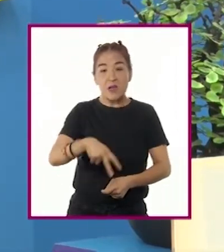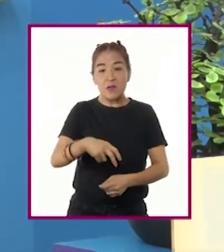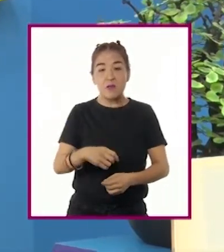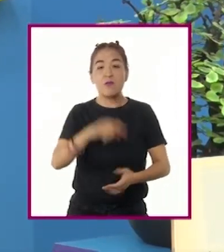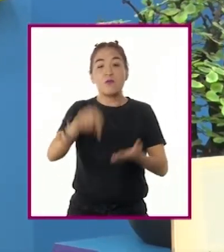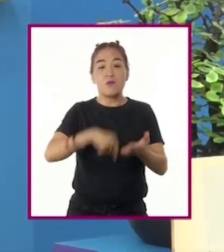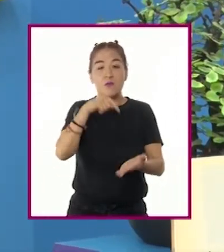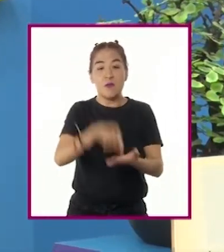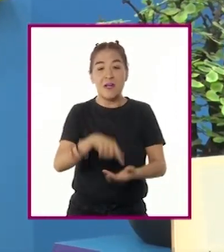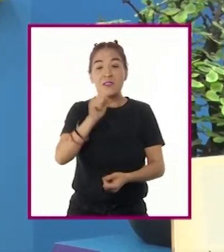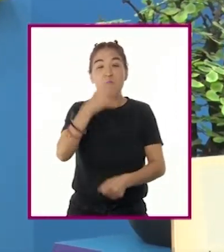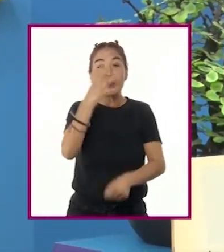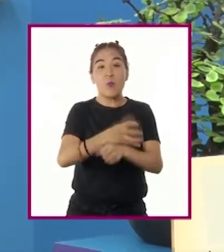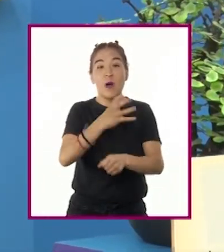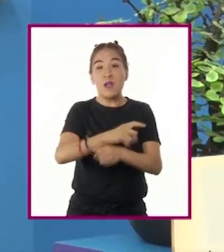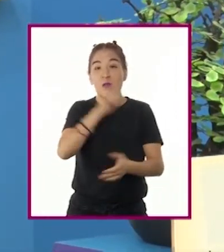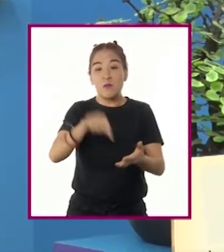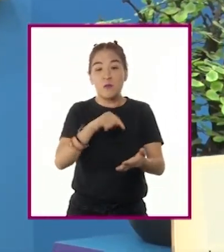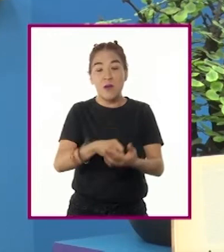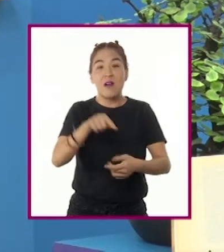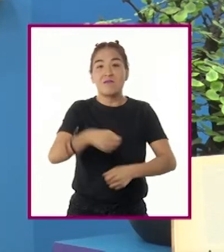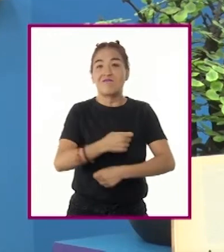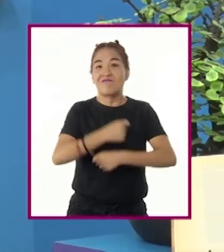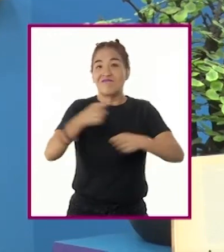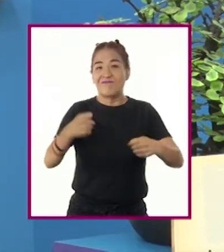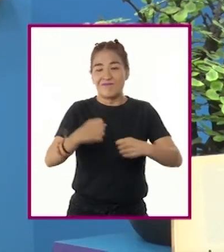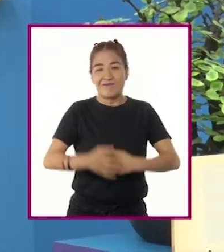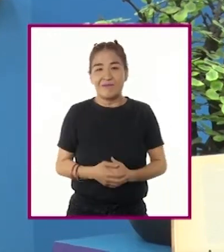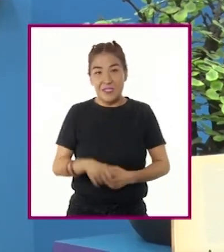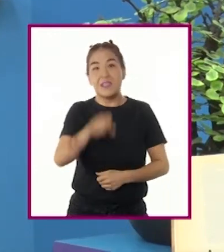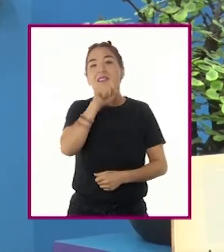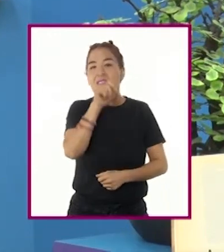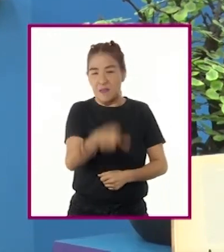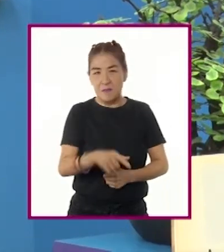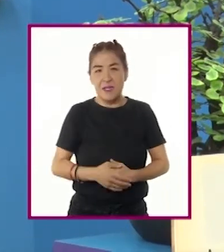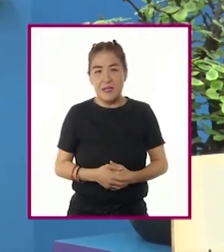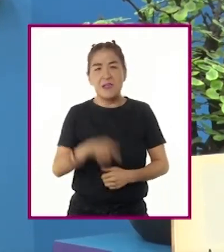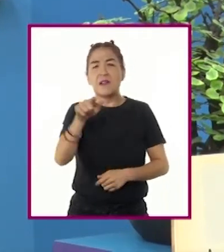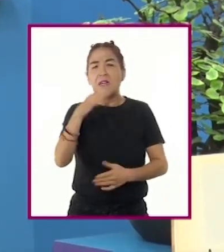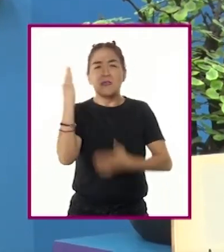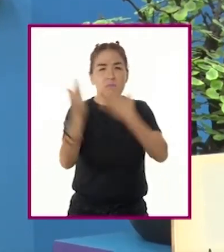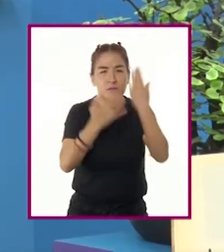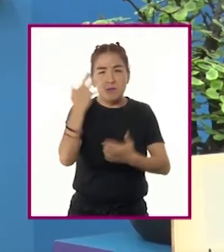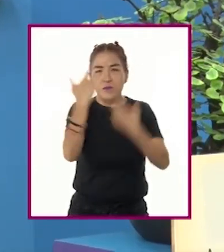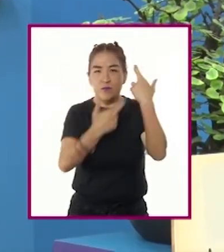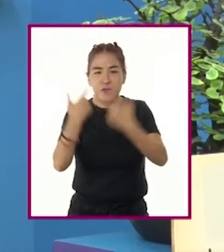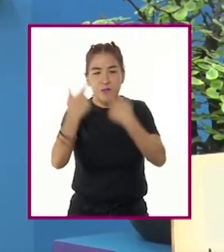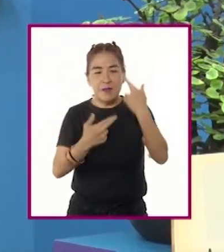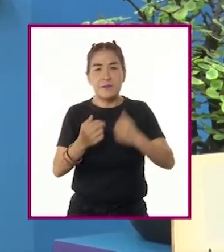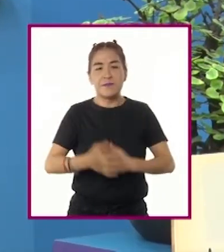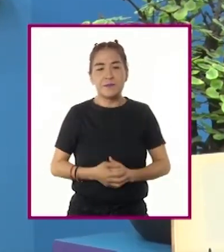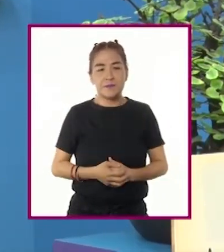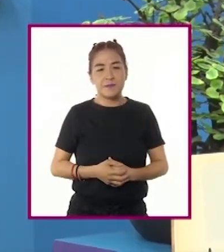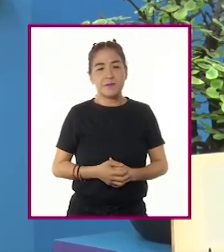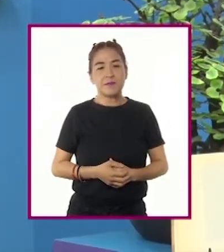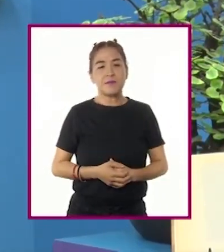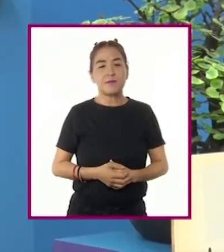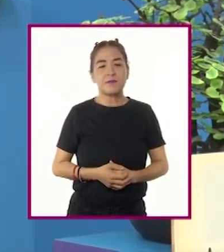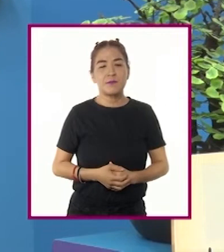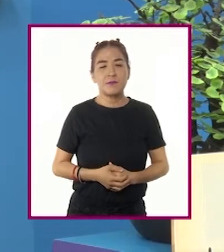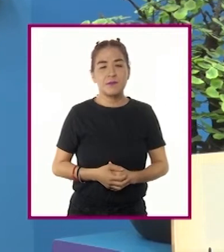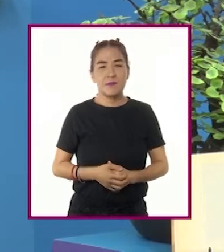lugar de prevalencia mundial de obesidad. Además, según estudios del Fondo de las Naciones Unidas para la